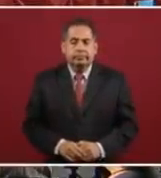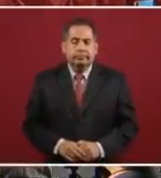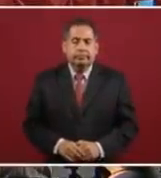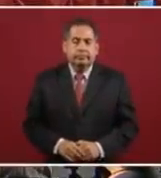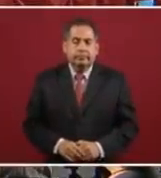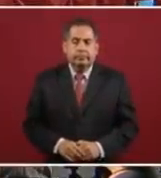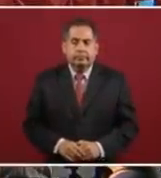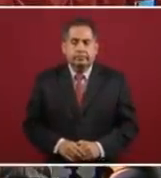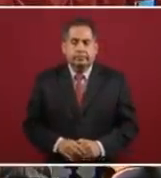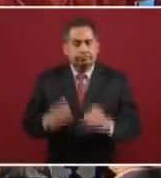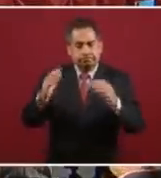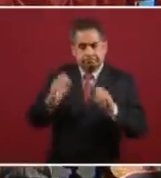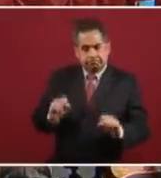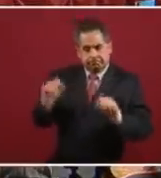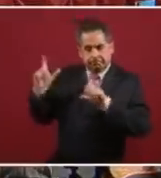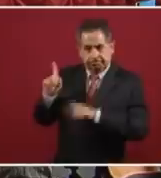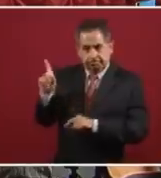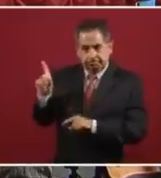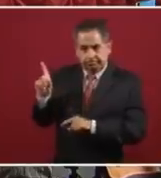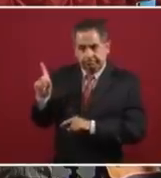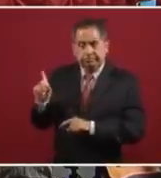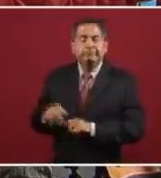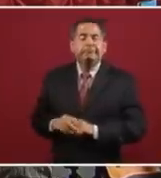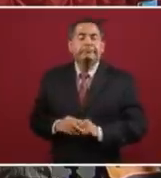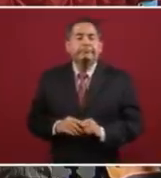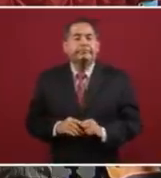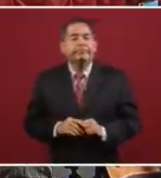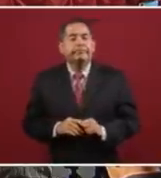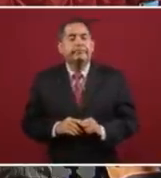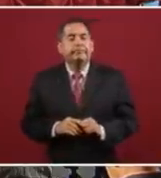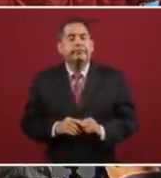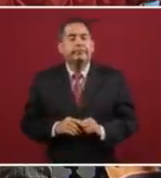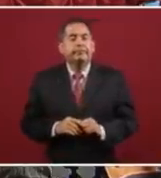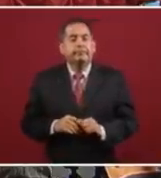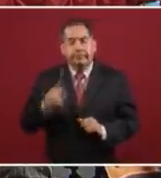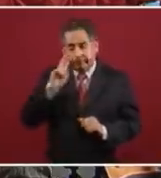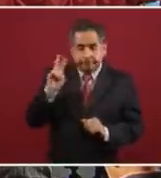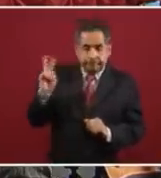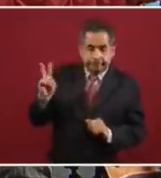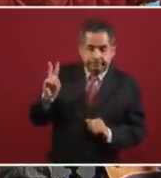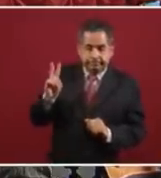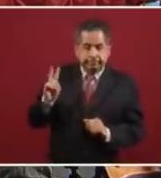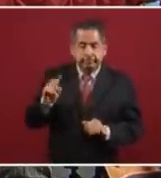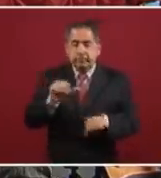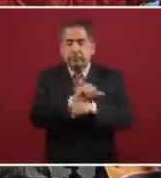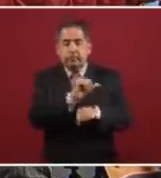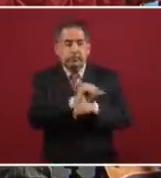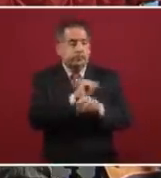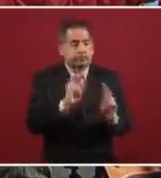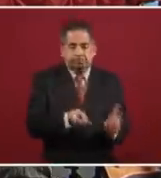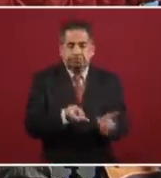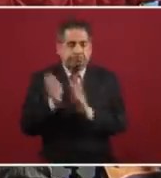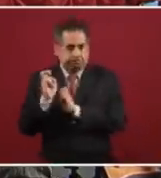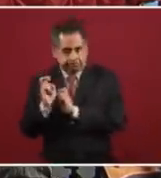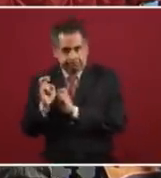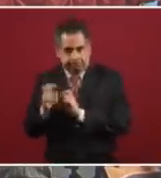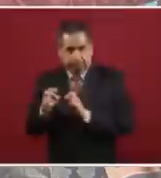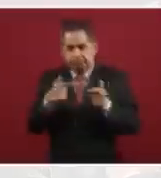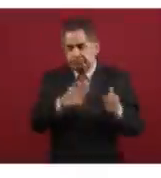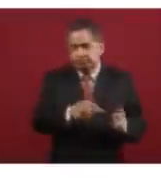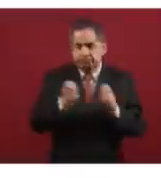En la siguiente gráfica, aquí vemos el robo de vehículos, la